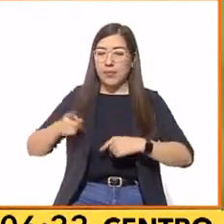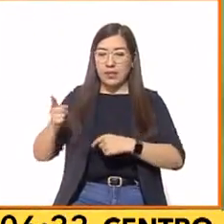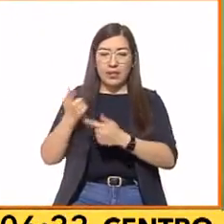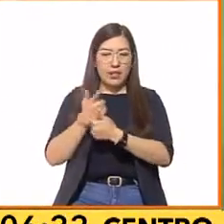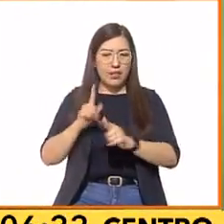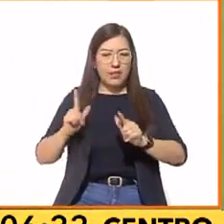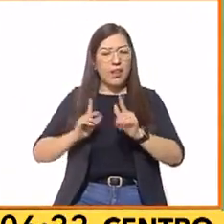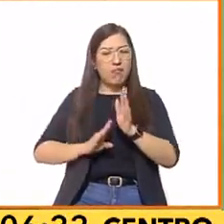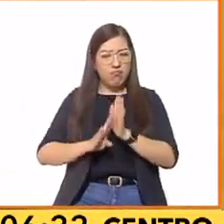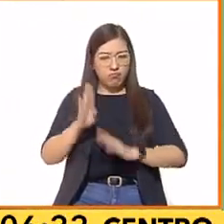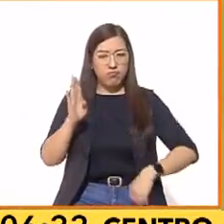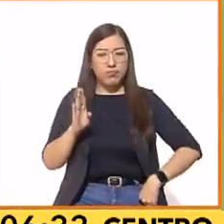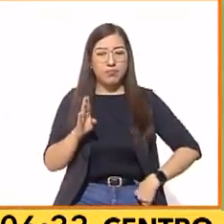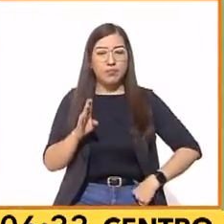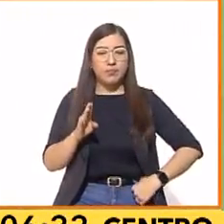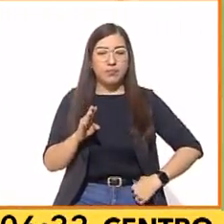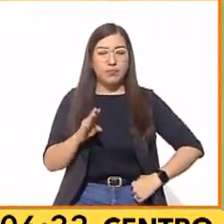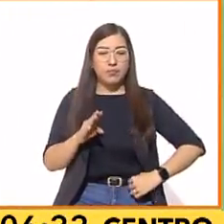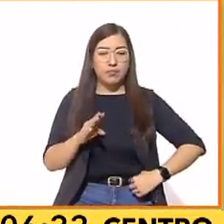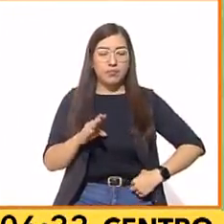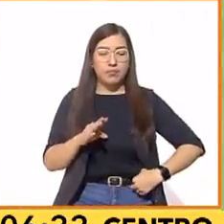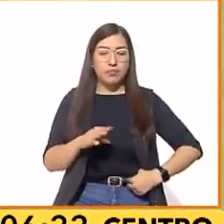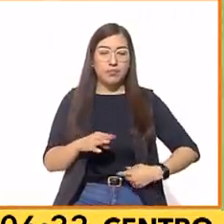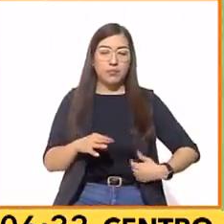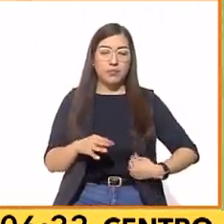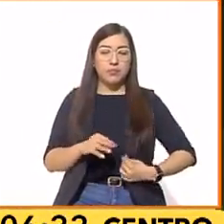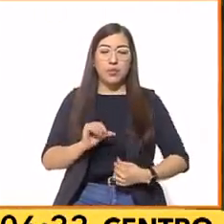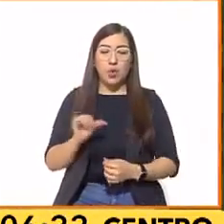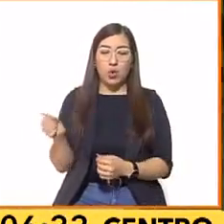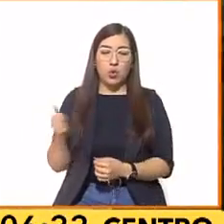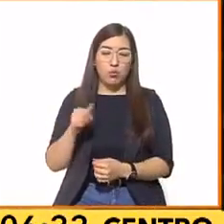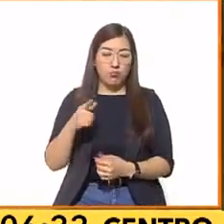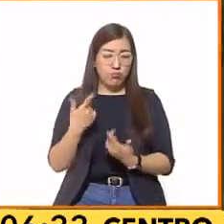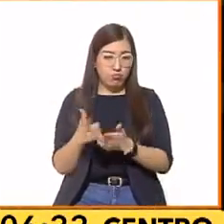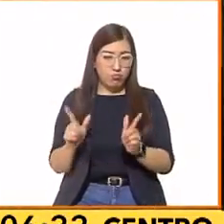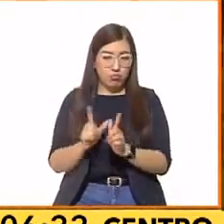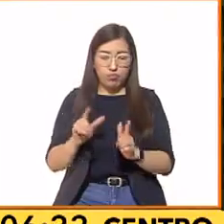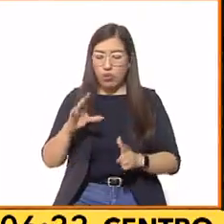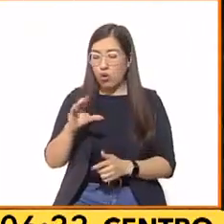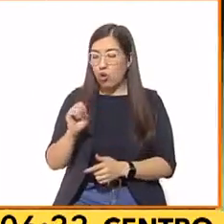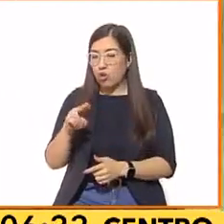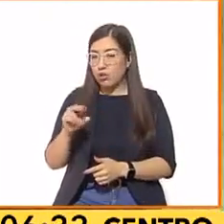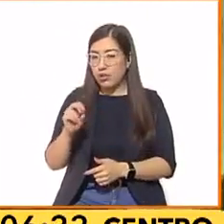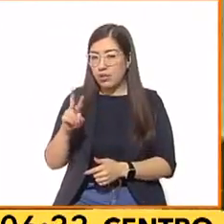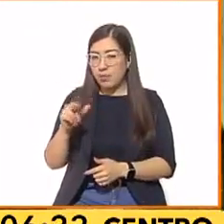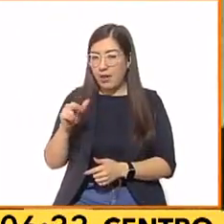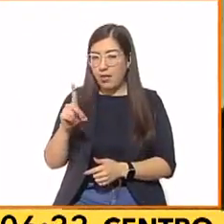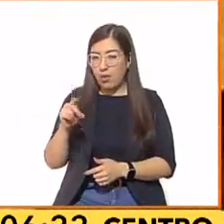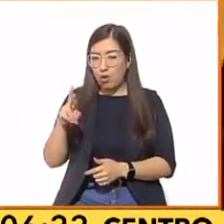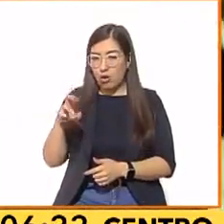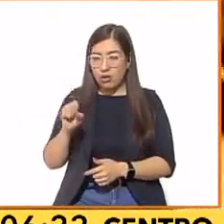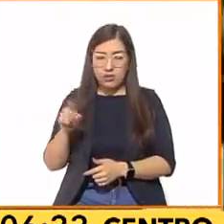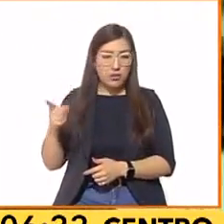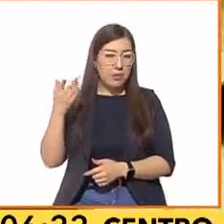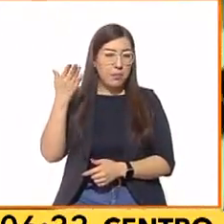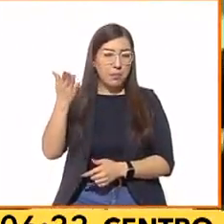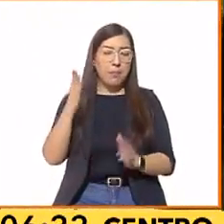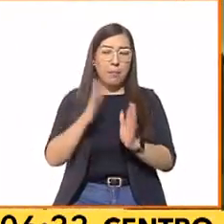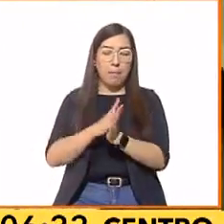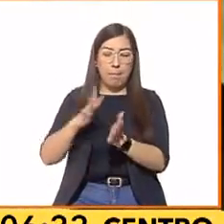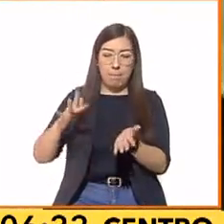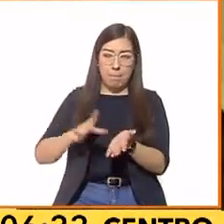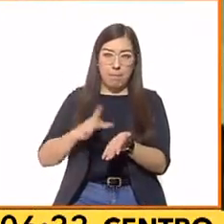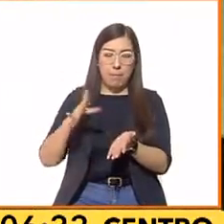sin embargo pues los conservadores no se cruzaron de brazos y pidieron el apoyo a uno de los imperios